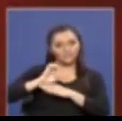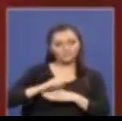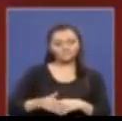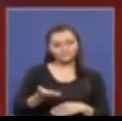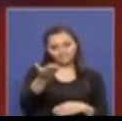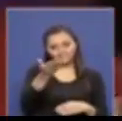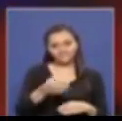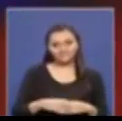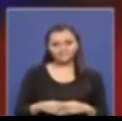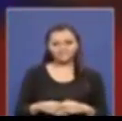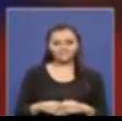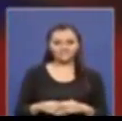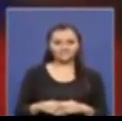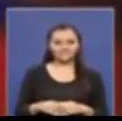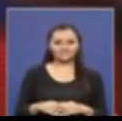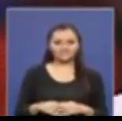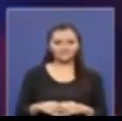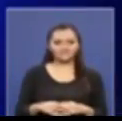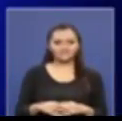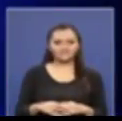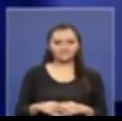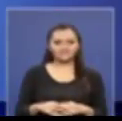de Ecuador. Adelante.